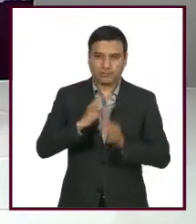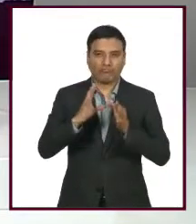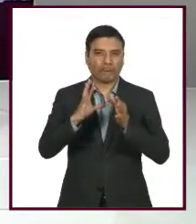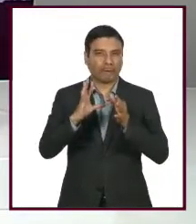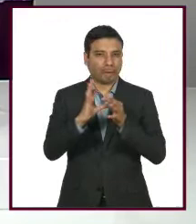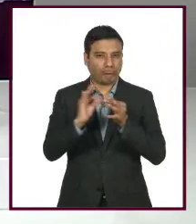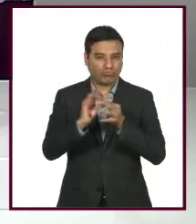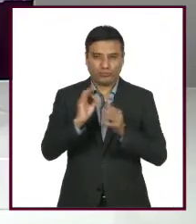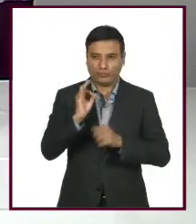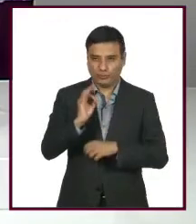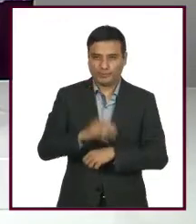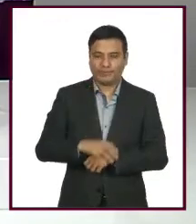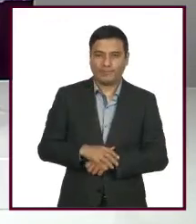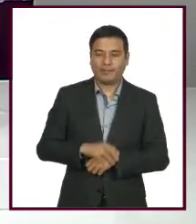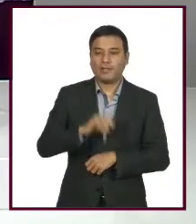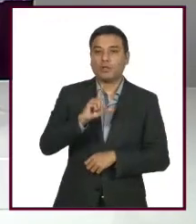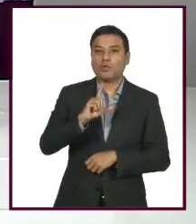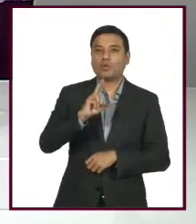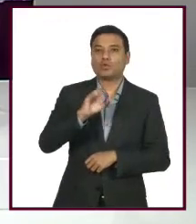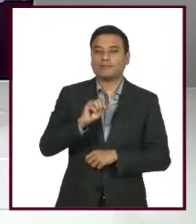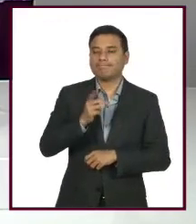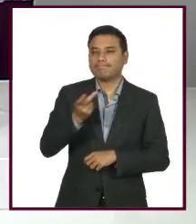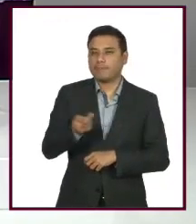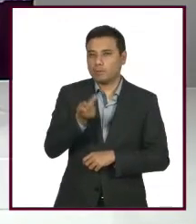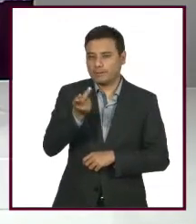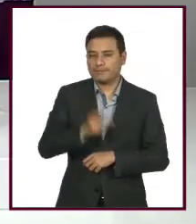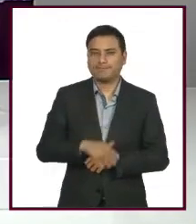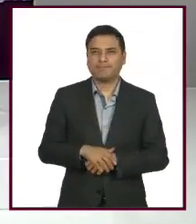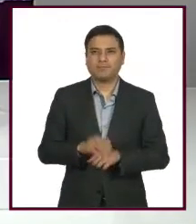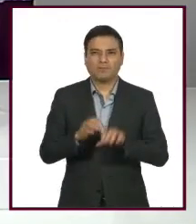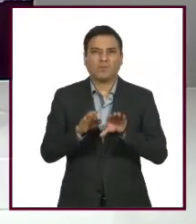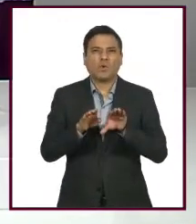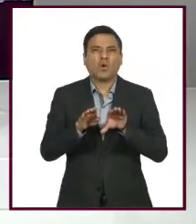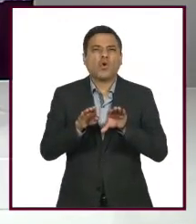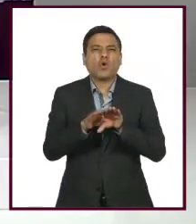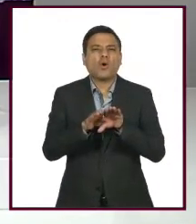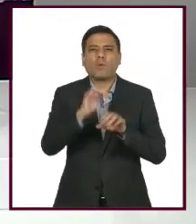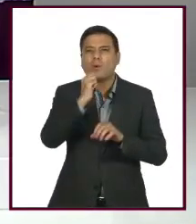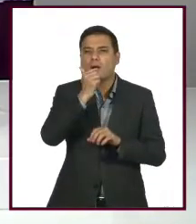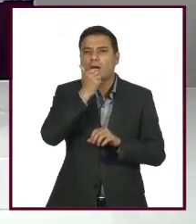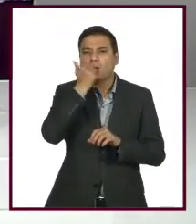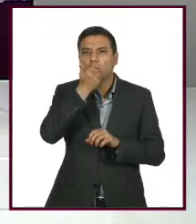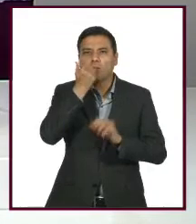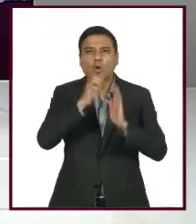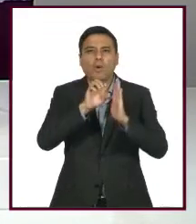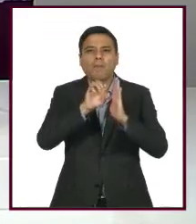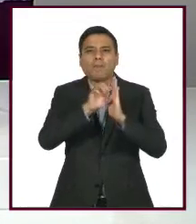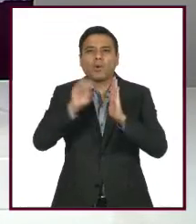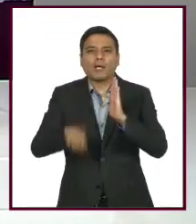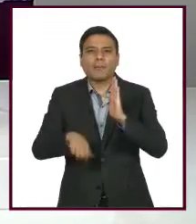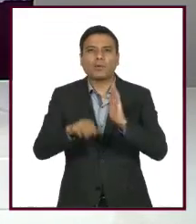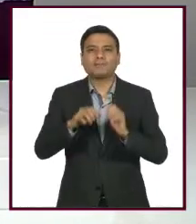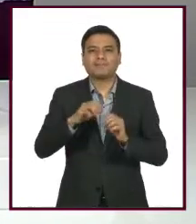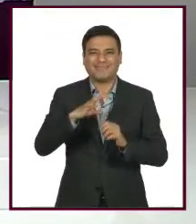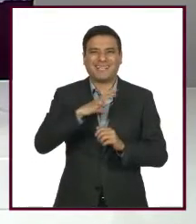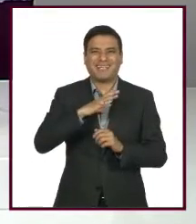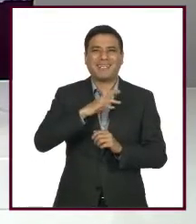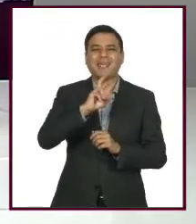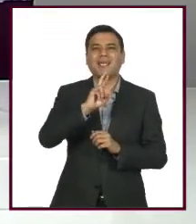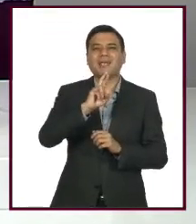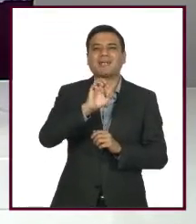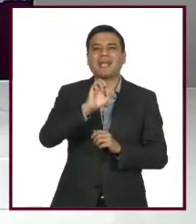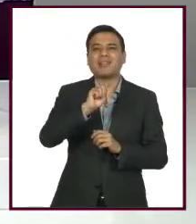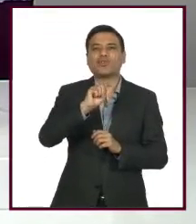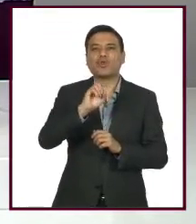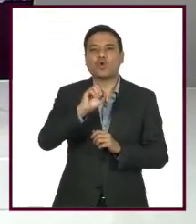ayuda. Lucy Kiala Málaga, ¿cómo se comporta un alumno si hace el reto de la anfetamina? ¿Qué